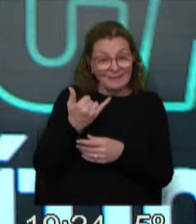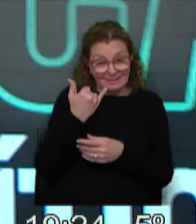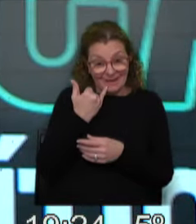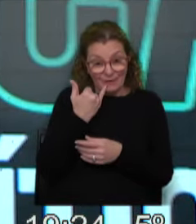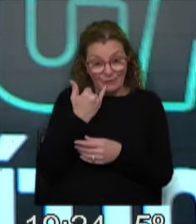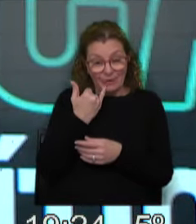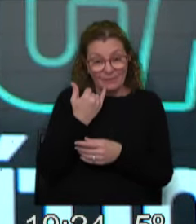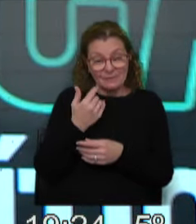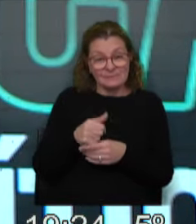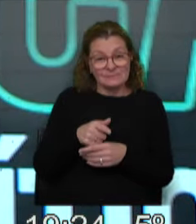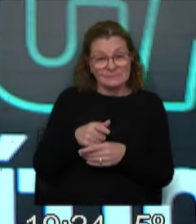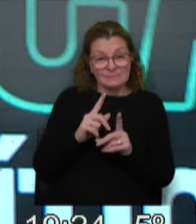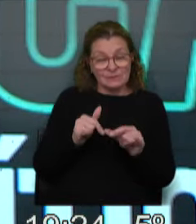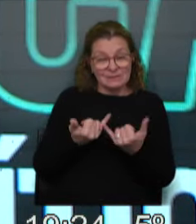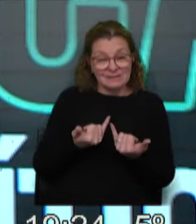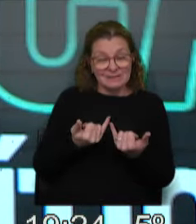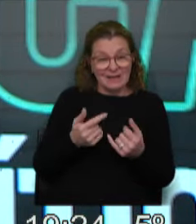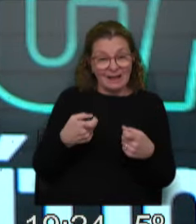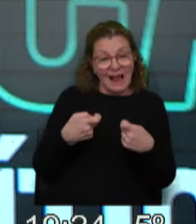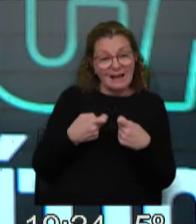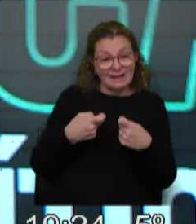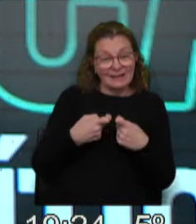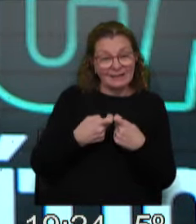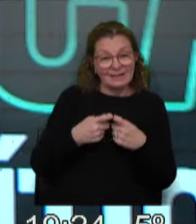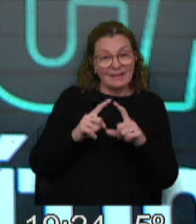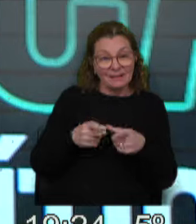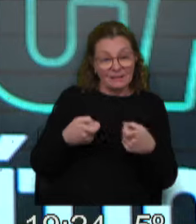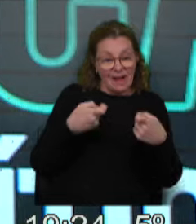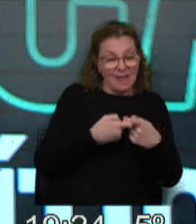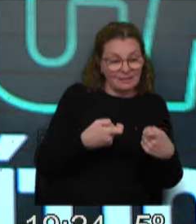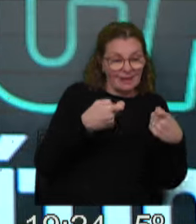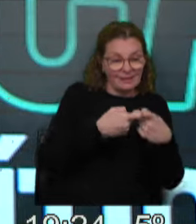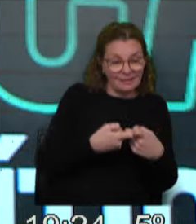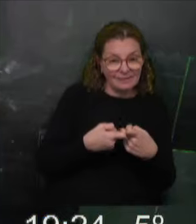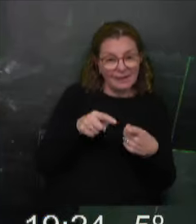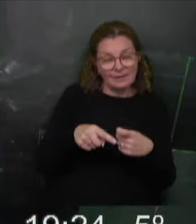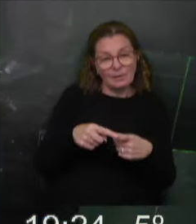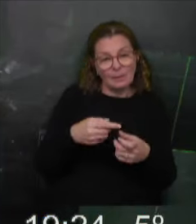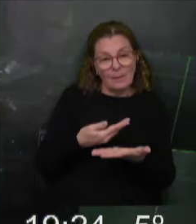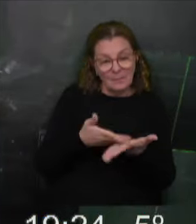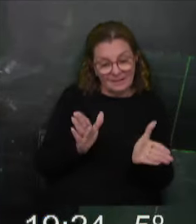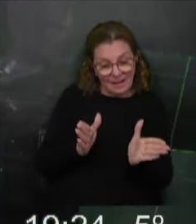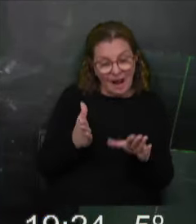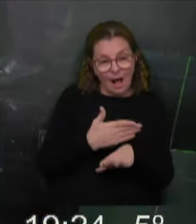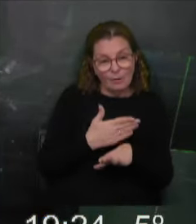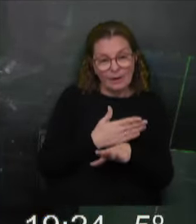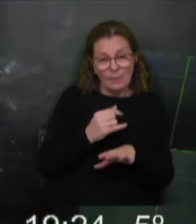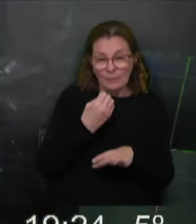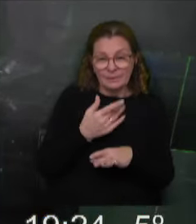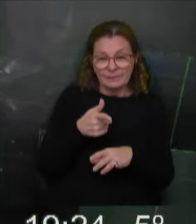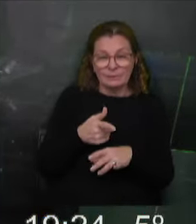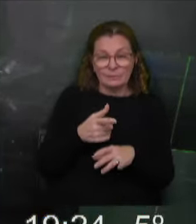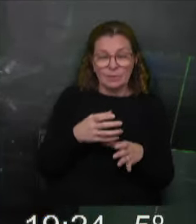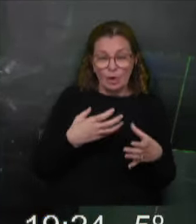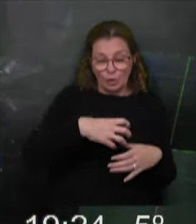No claro es bueno eso eso ya son las alianzas de alianza de alianzas no que es parte de lo que va a empezar ahora también no decir Bueno ya hubo